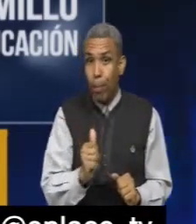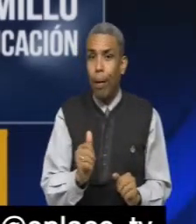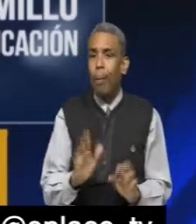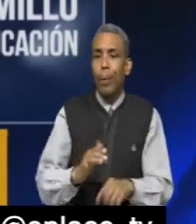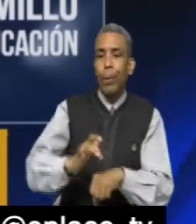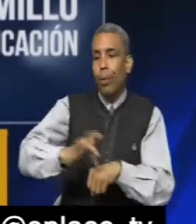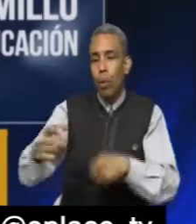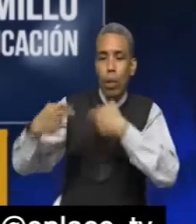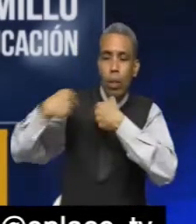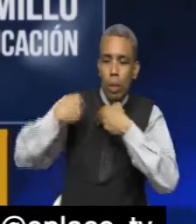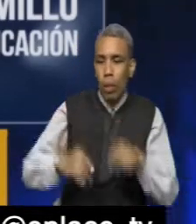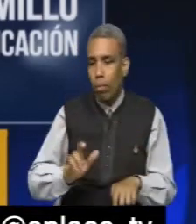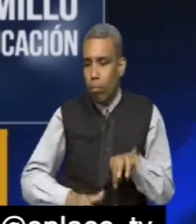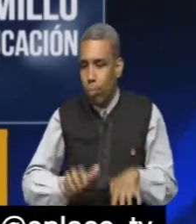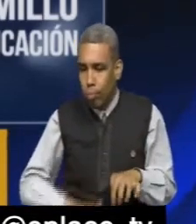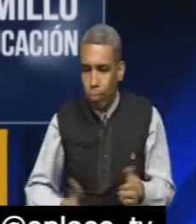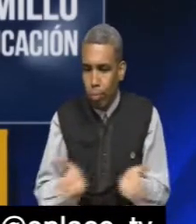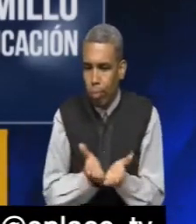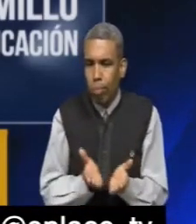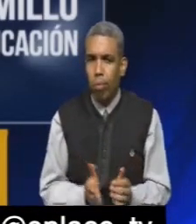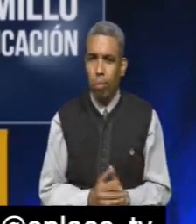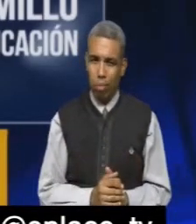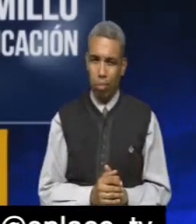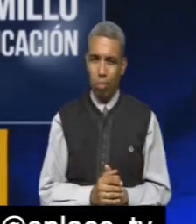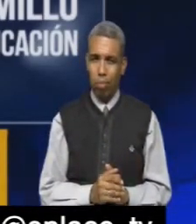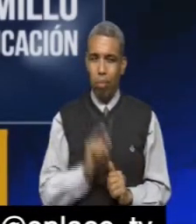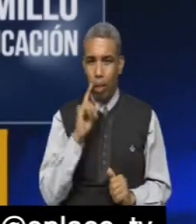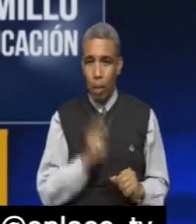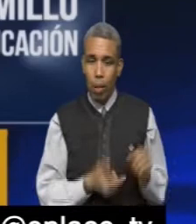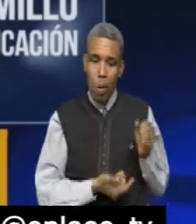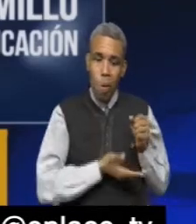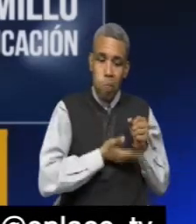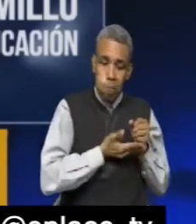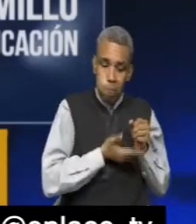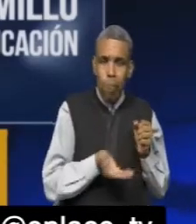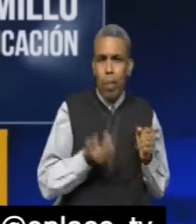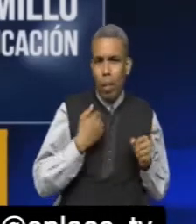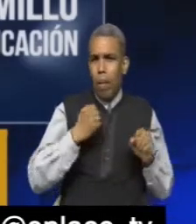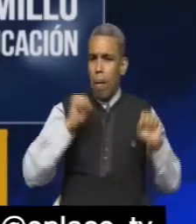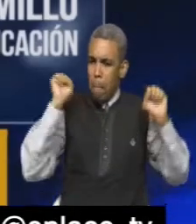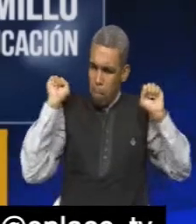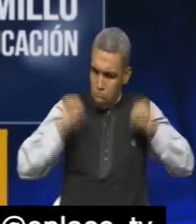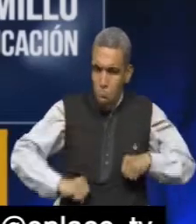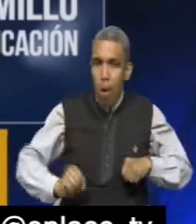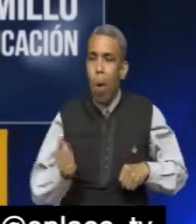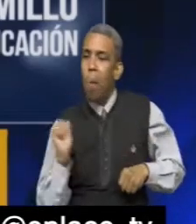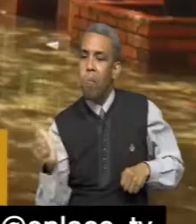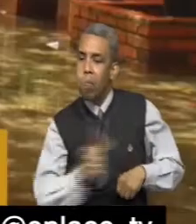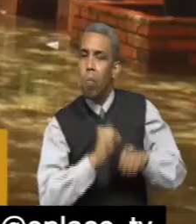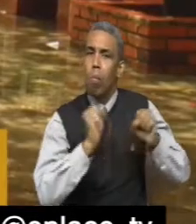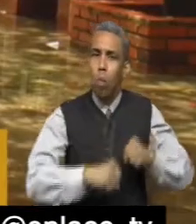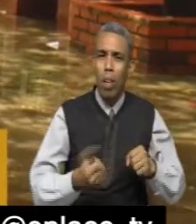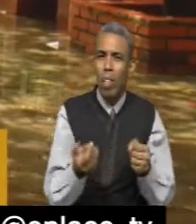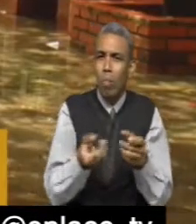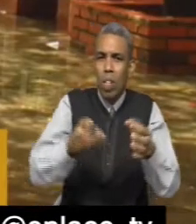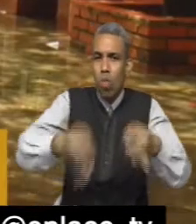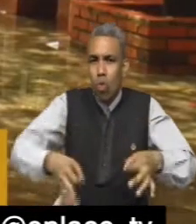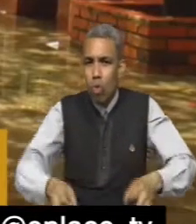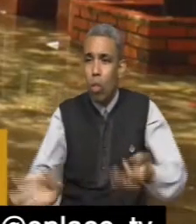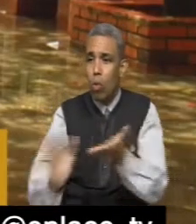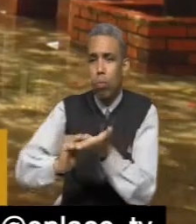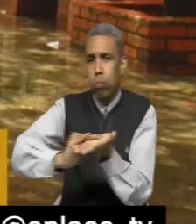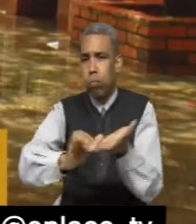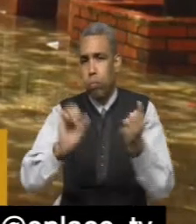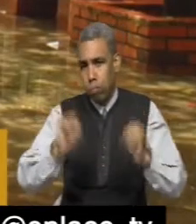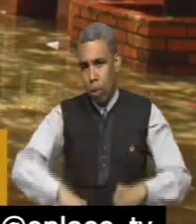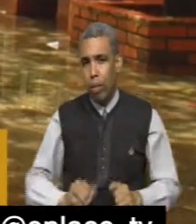Ellos tienen unos recursos que llaman recursos de los fondos docentes, que le permiten hacer tipo de adecuaciones de esa forma. Se espera que en los próximos días